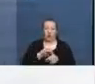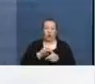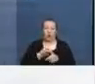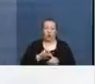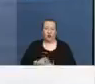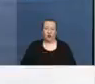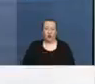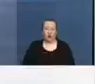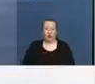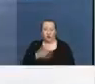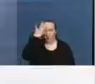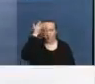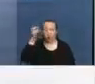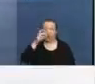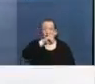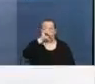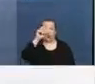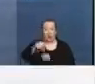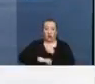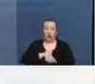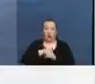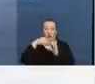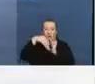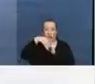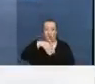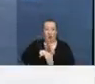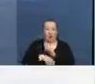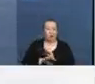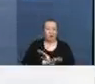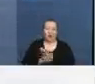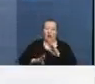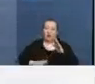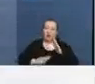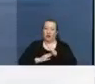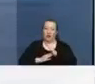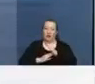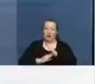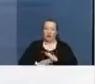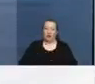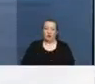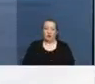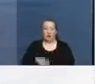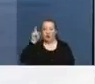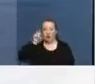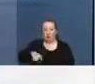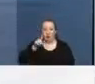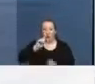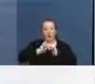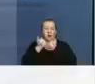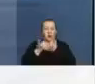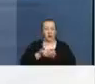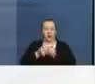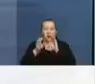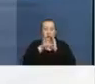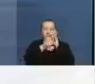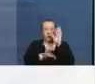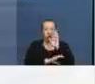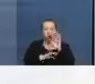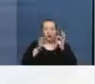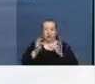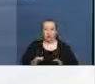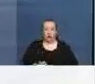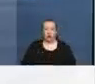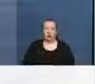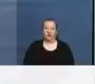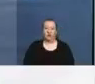porque 200 años de desarrollo son suficientes implica requiere una asamblea nacional constituyente que también vayan procesándolo